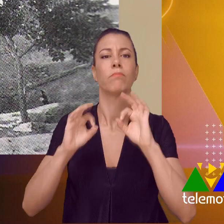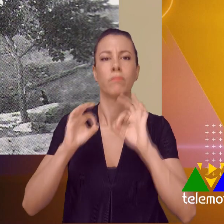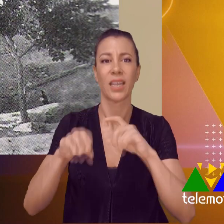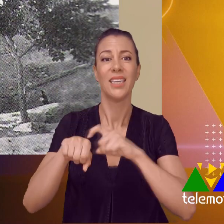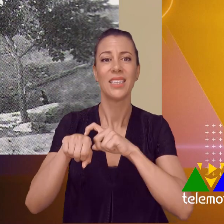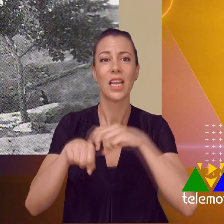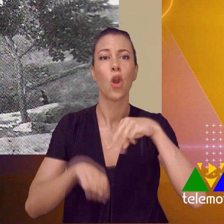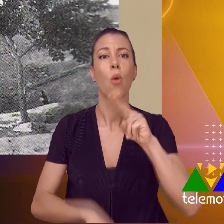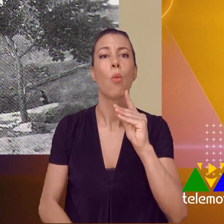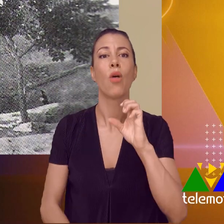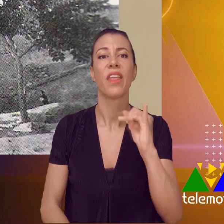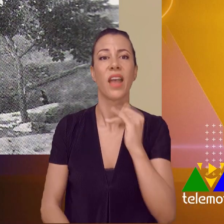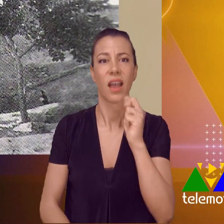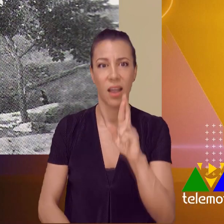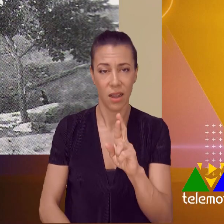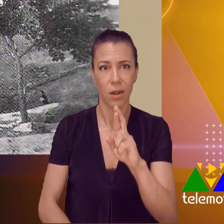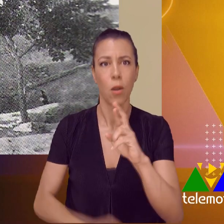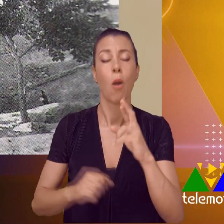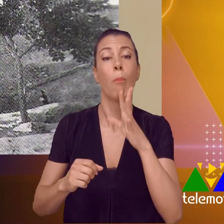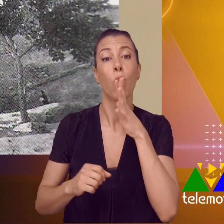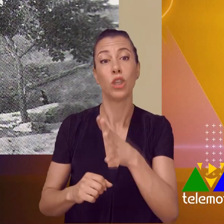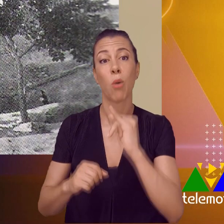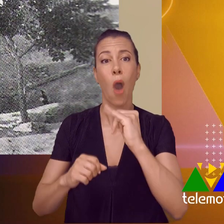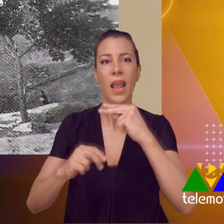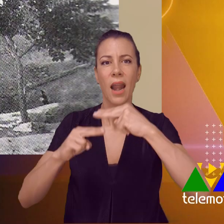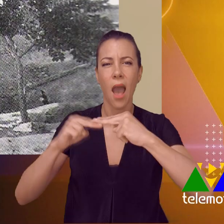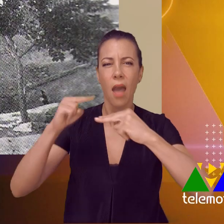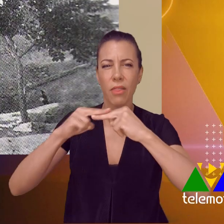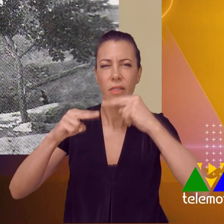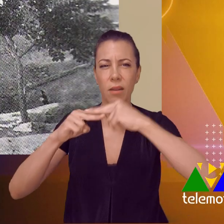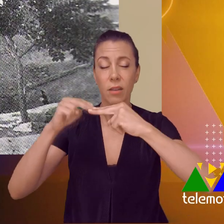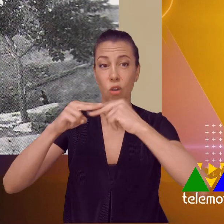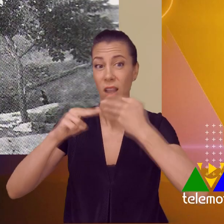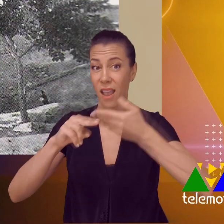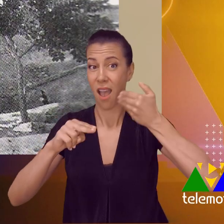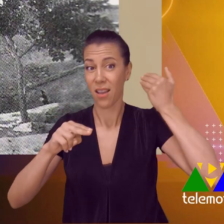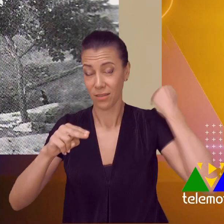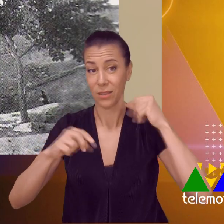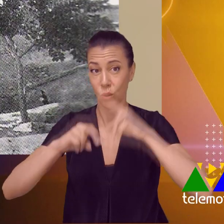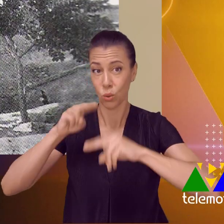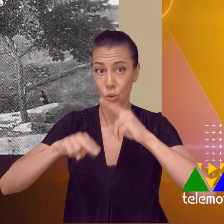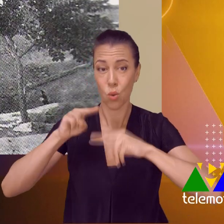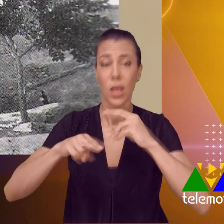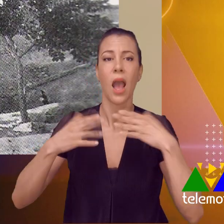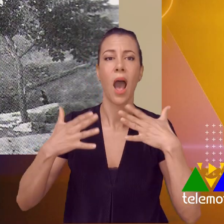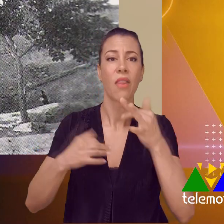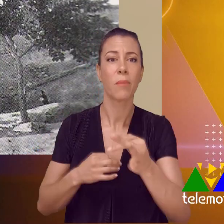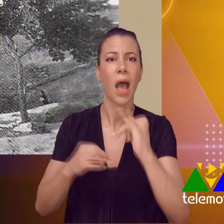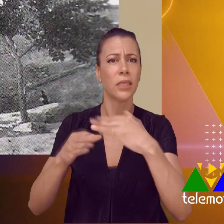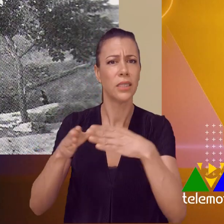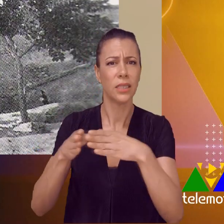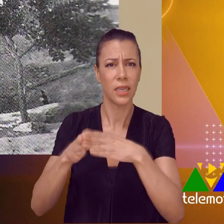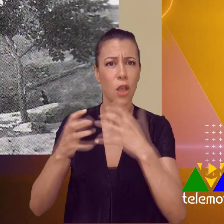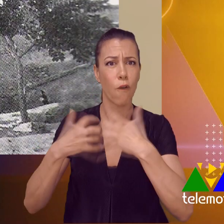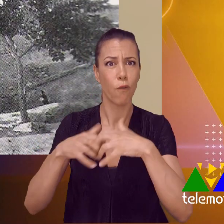todo está en base a ladrillo y cajón de mampostería, que es como se construía, y además hacen una iglesia que tiene